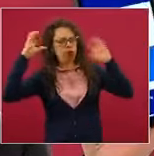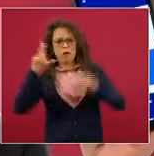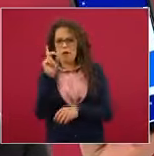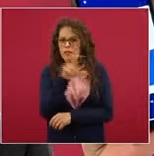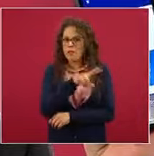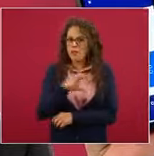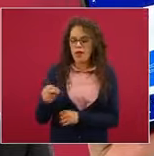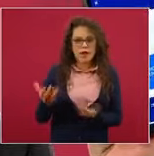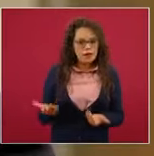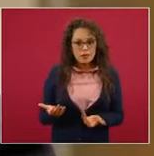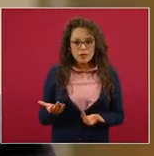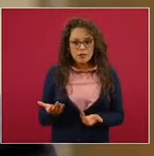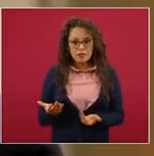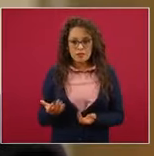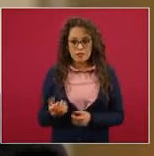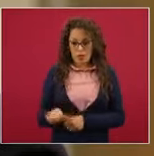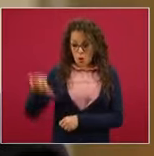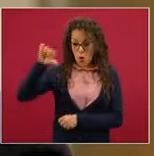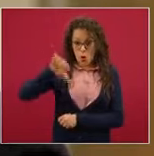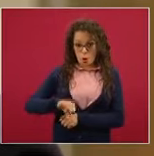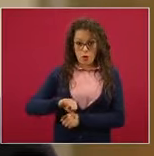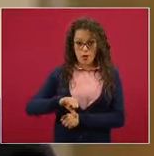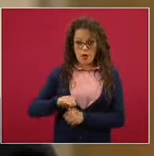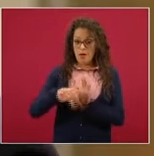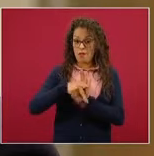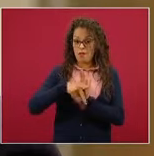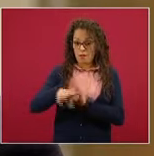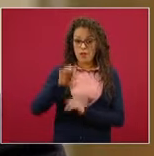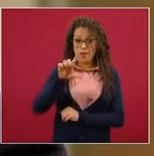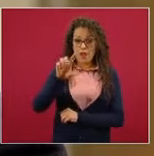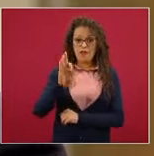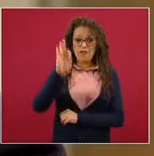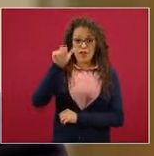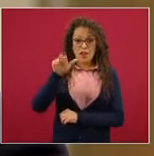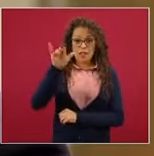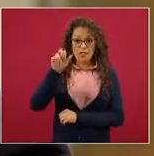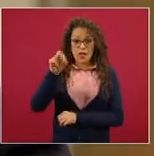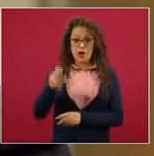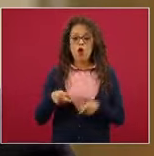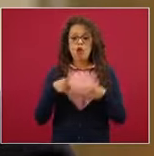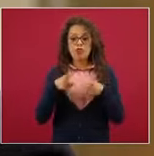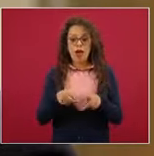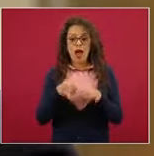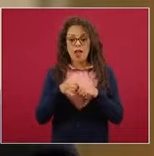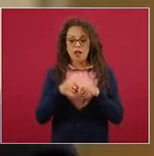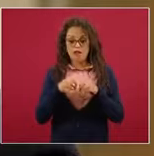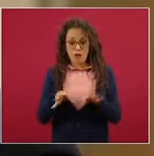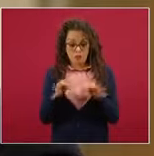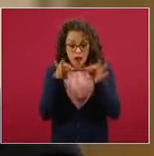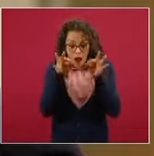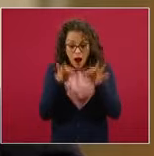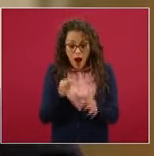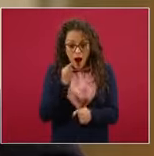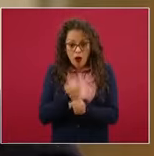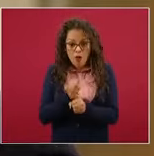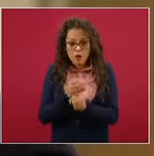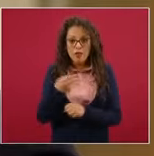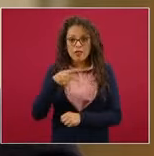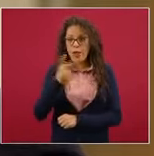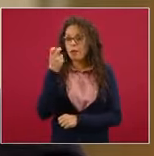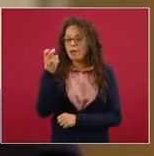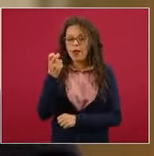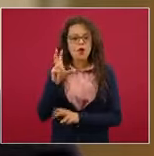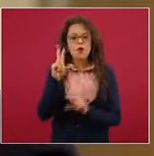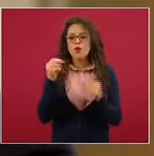Entonces, el Financiero hoy tiene a bien dar información en tiempo real de algo que no ha verificado, que